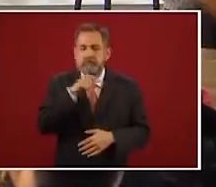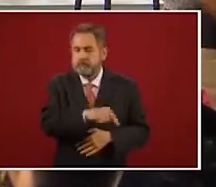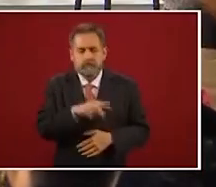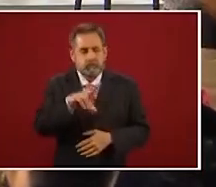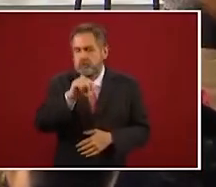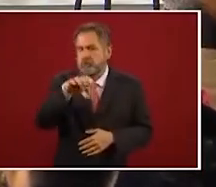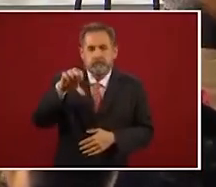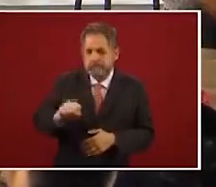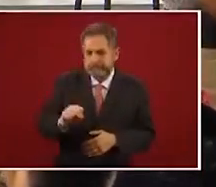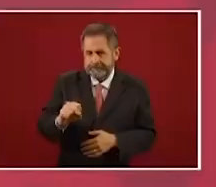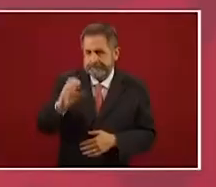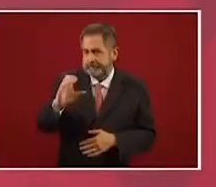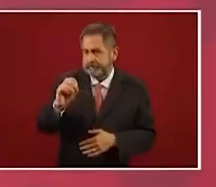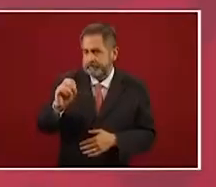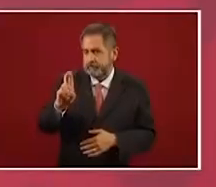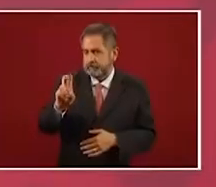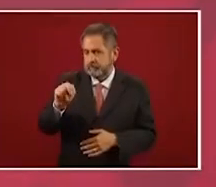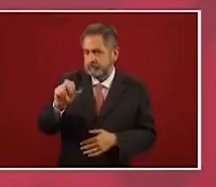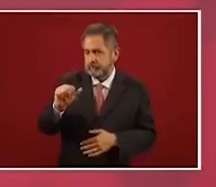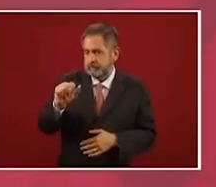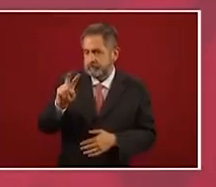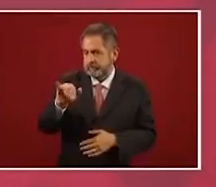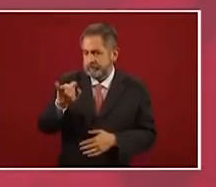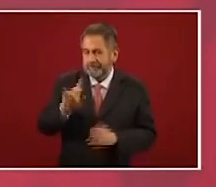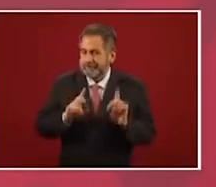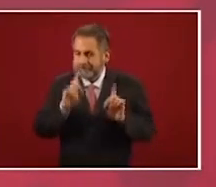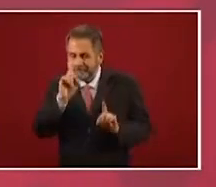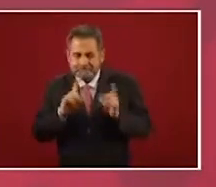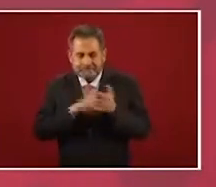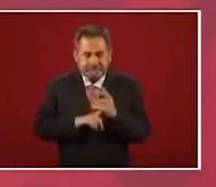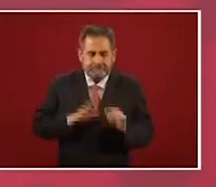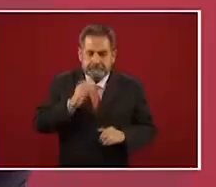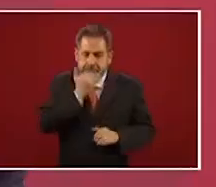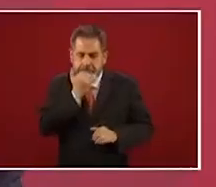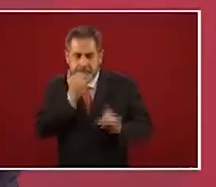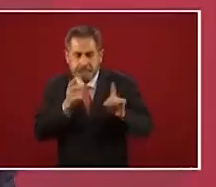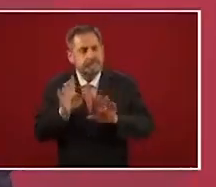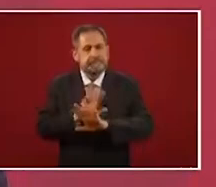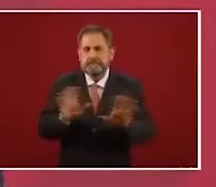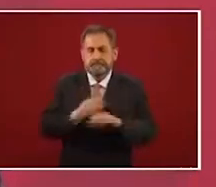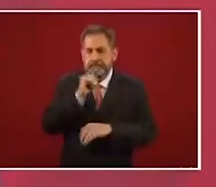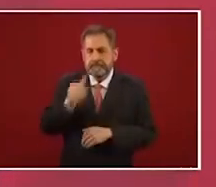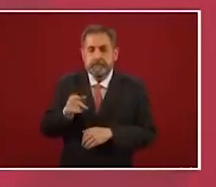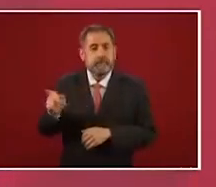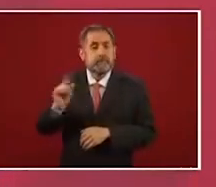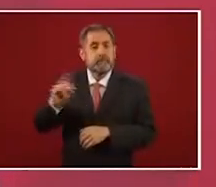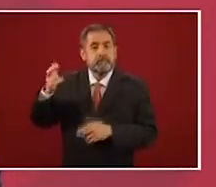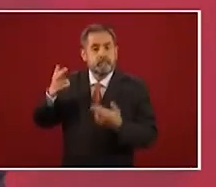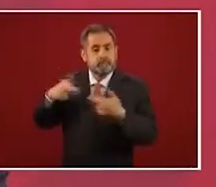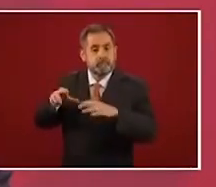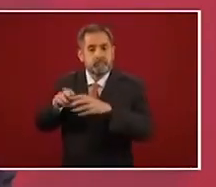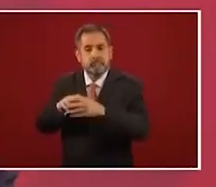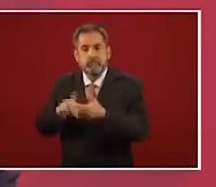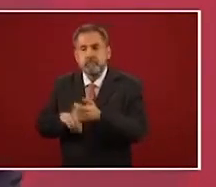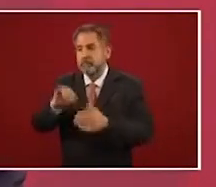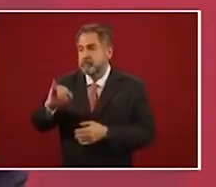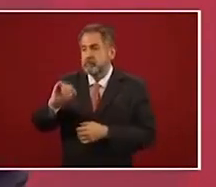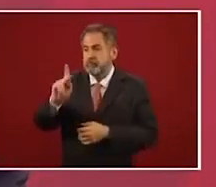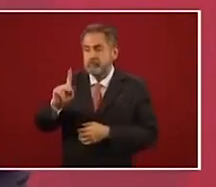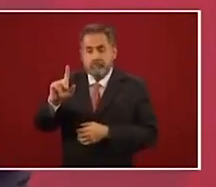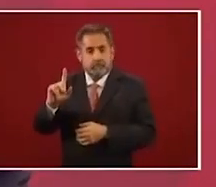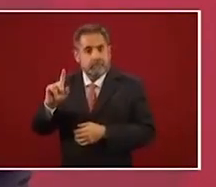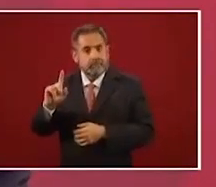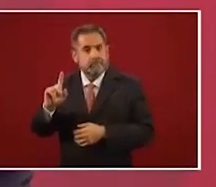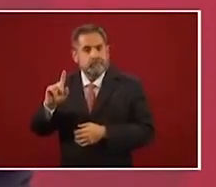negativo para el caso sospechoso que estaba en Tamaulipas, el profesor de Biología Molecular del Instituto Politécnico Nacional, que había